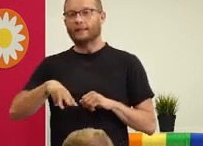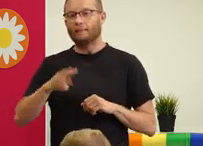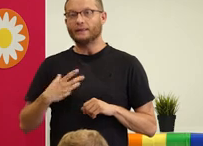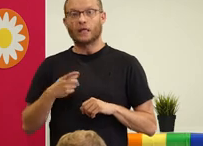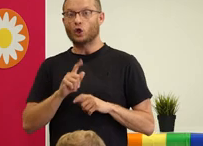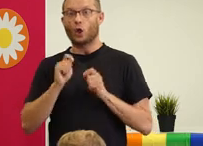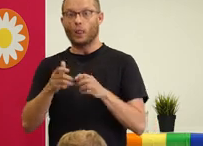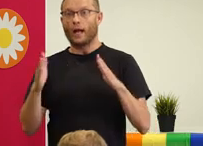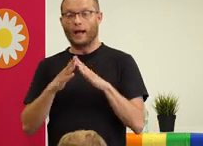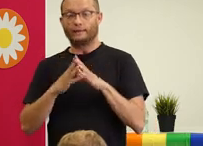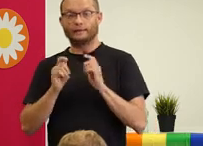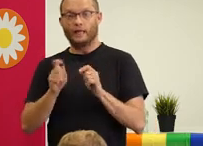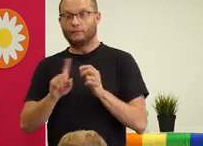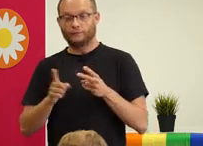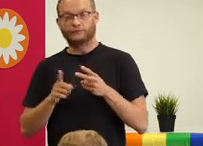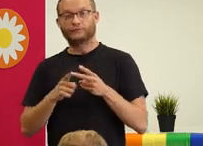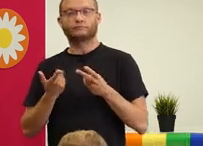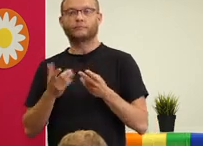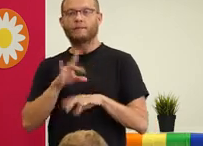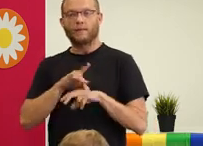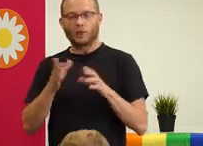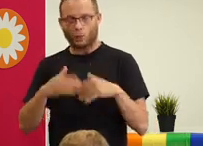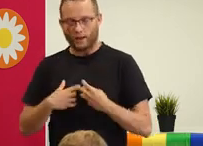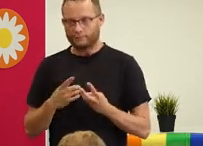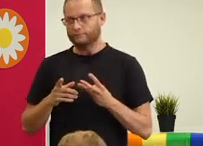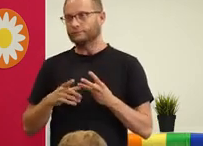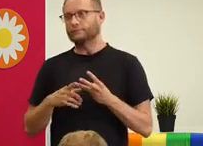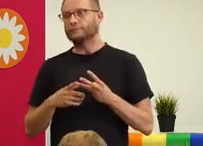niega un hogar donde estar, una asistencia médica,